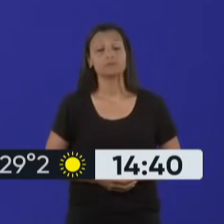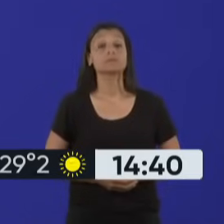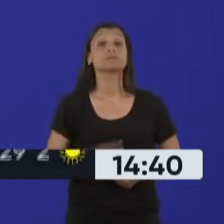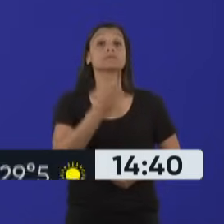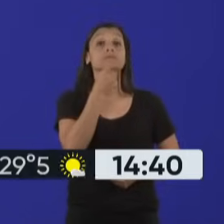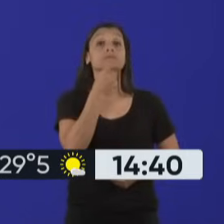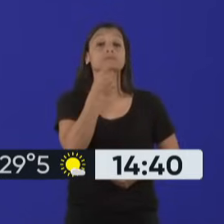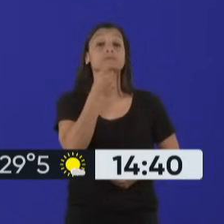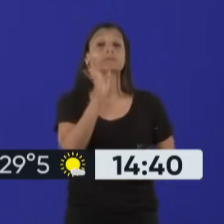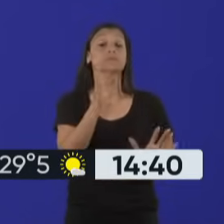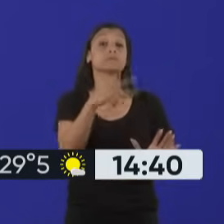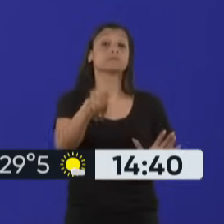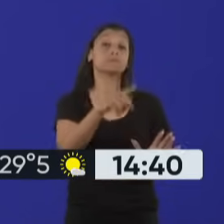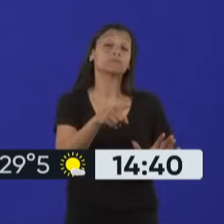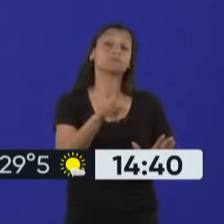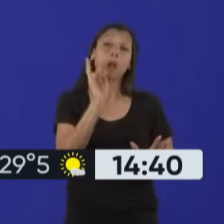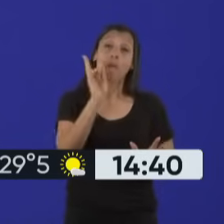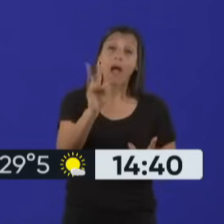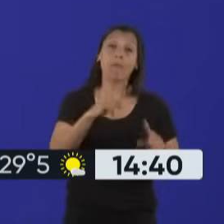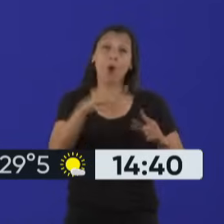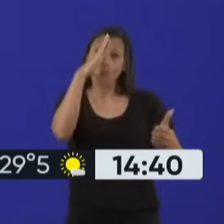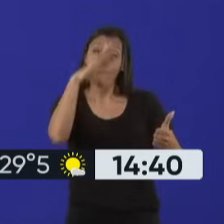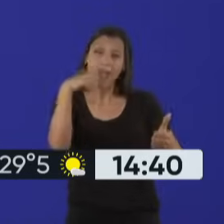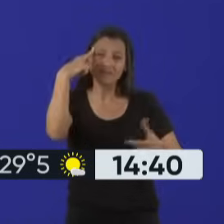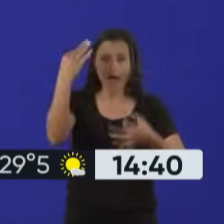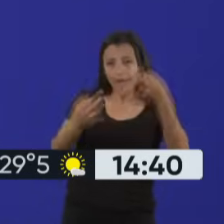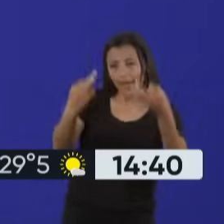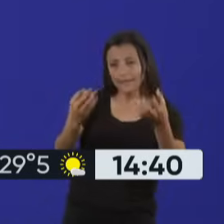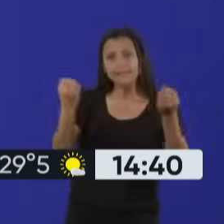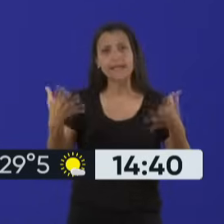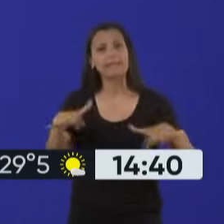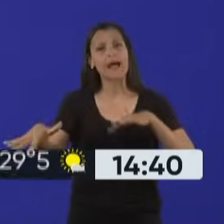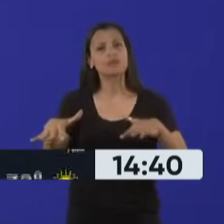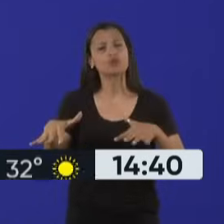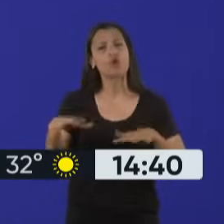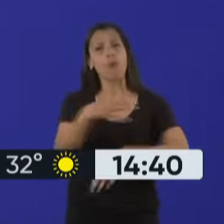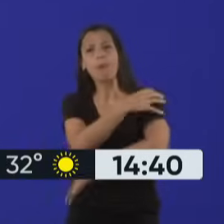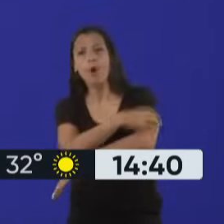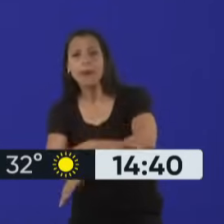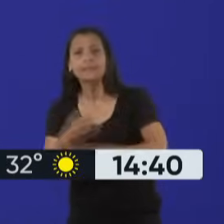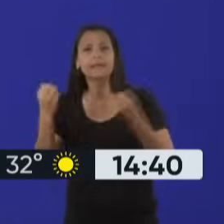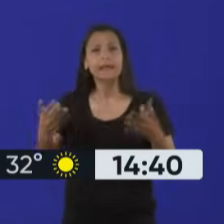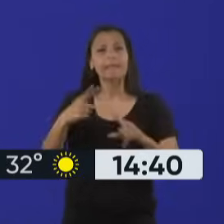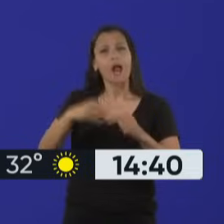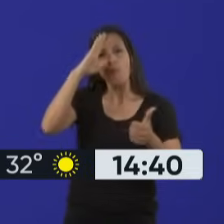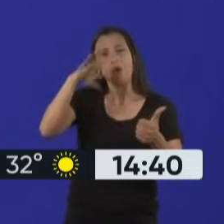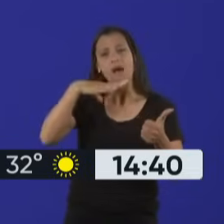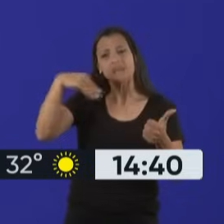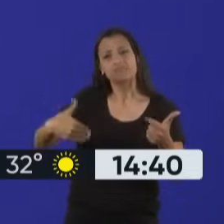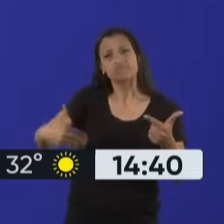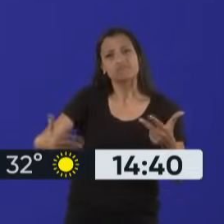llevara esto a la frecuencia mensual del análisis de la pobreza, para contemplar,